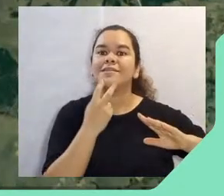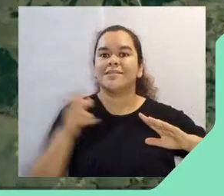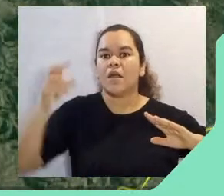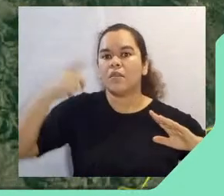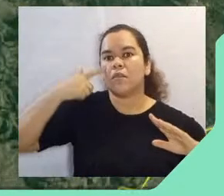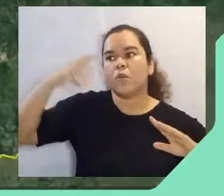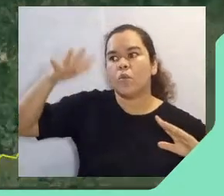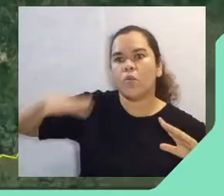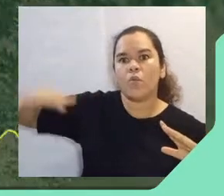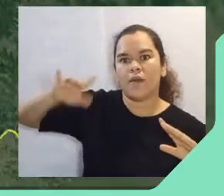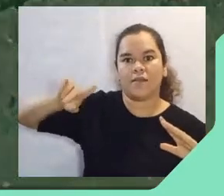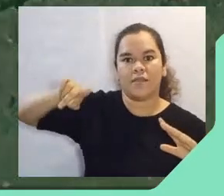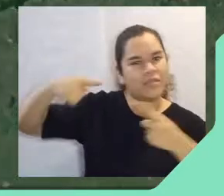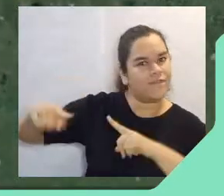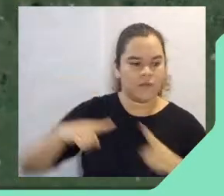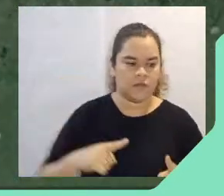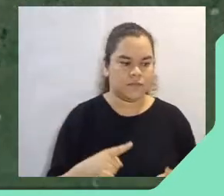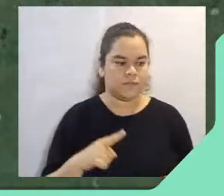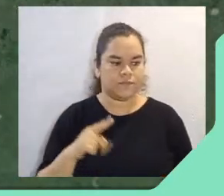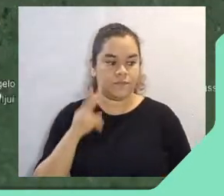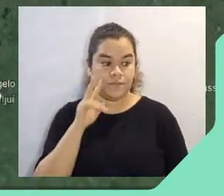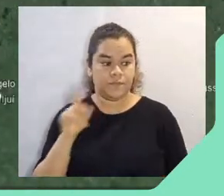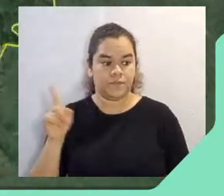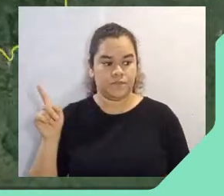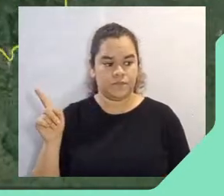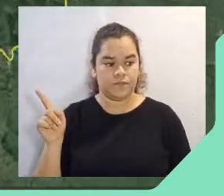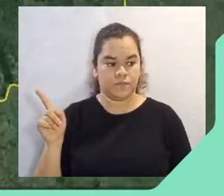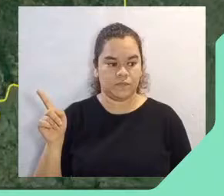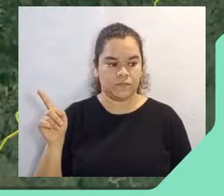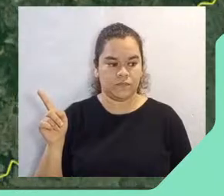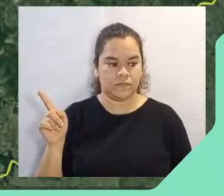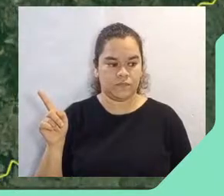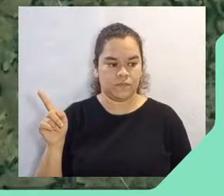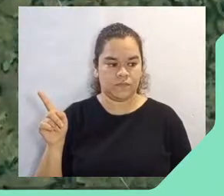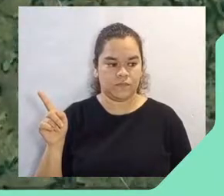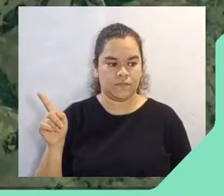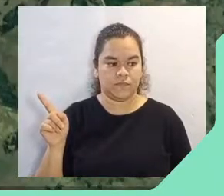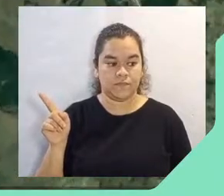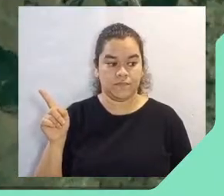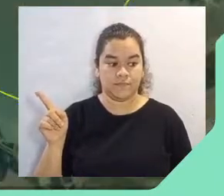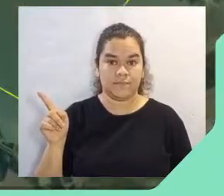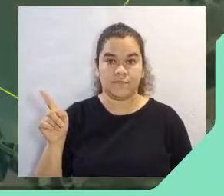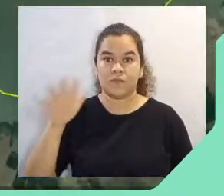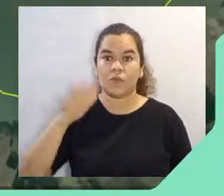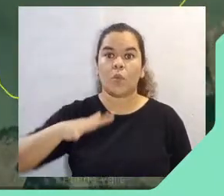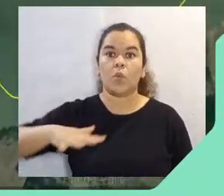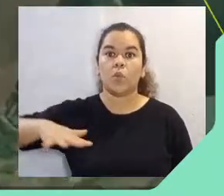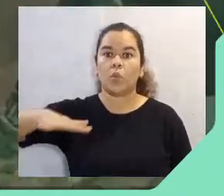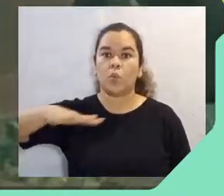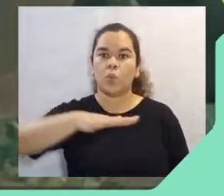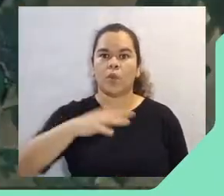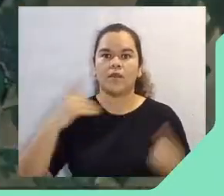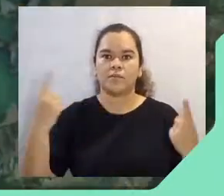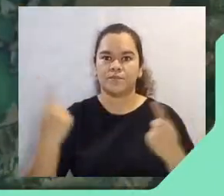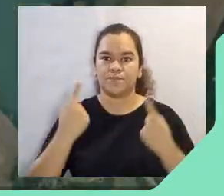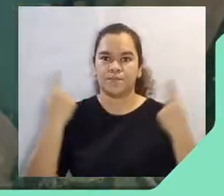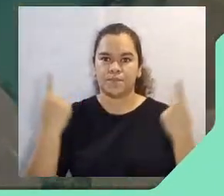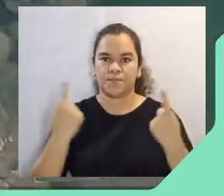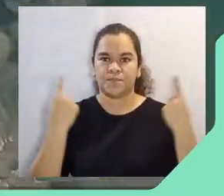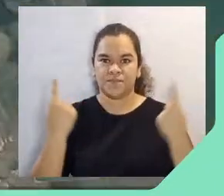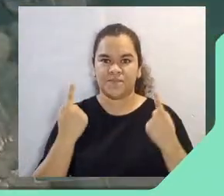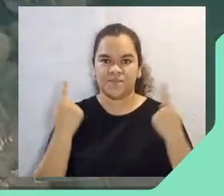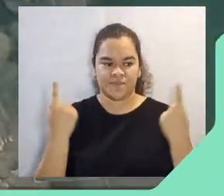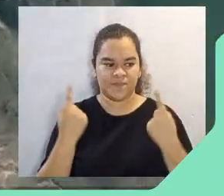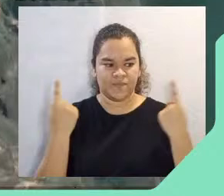tenemos una gran generadora de energía eléctrica que ustedes conocen, que se llama Yacyretá, que es una forma en la